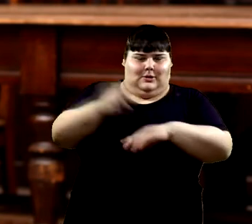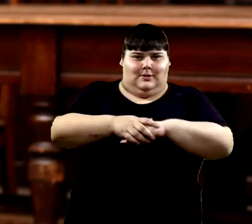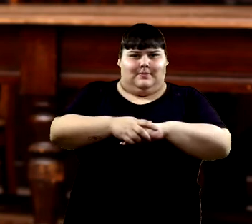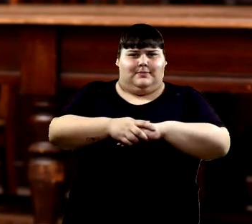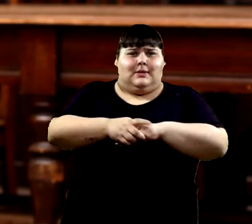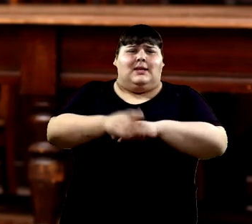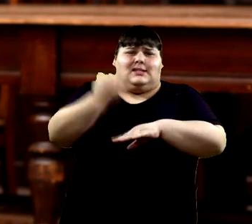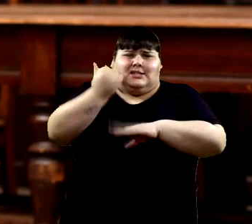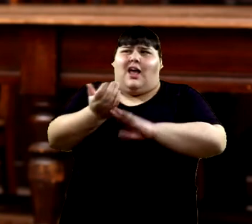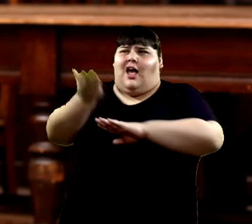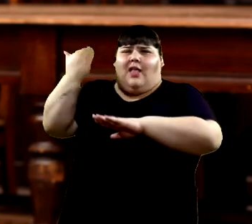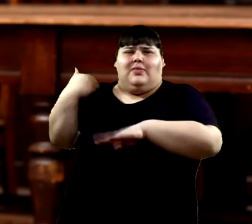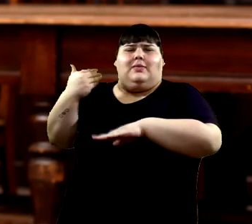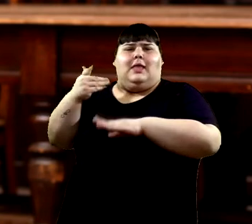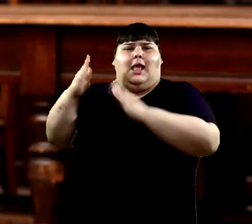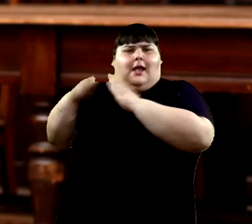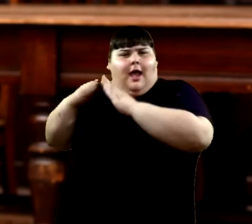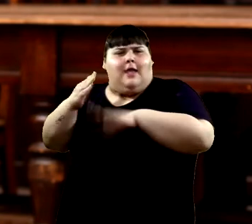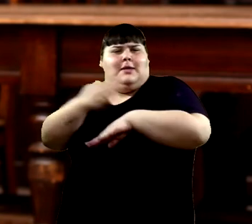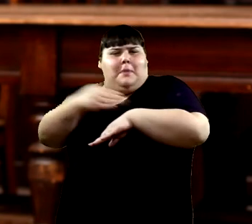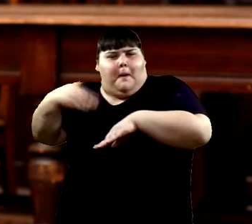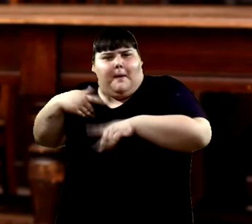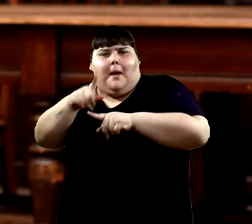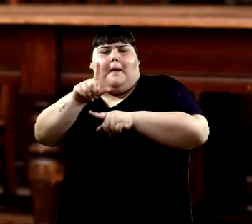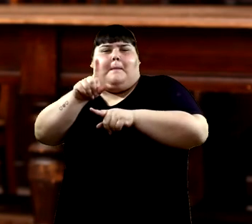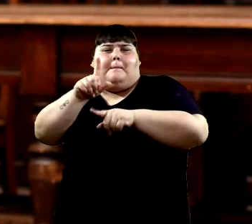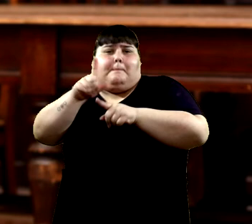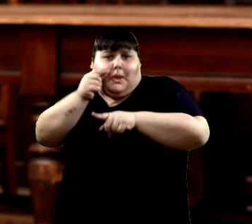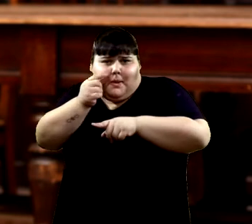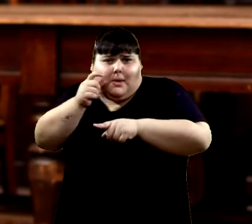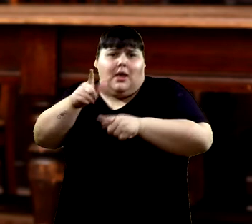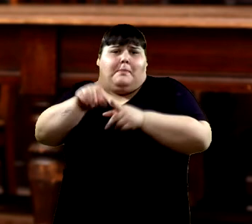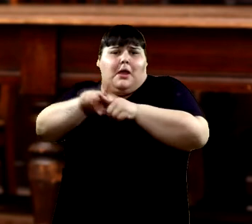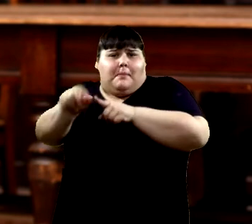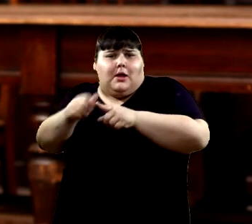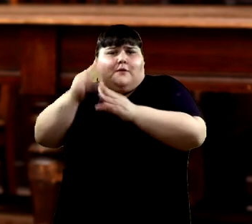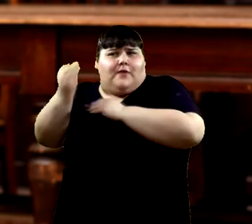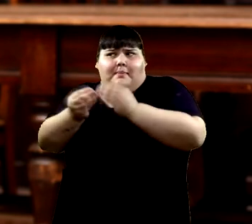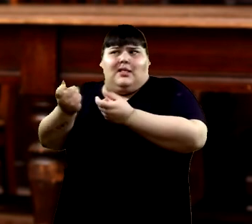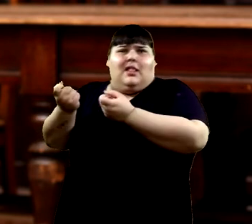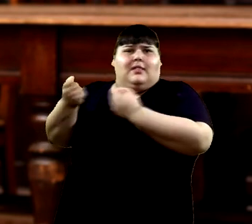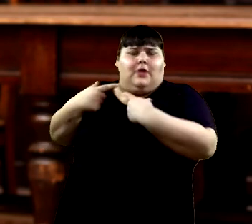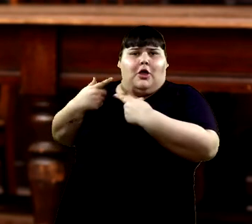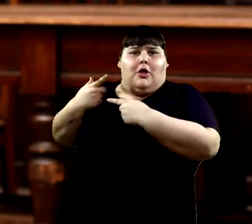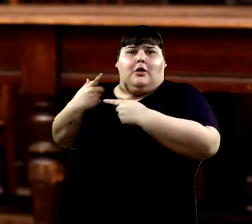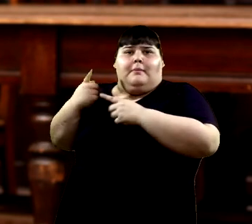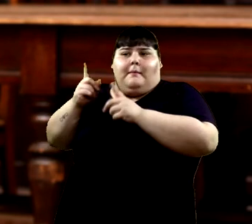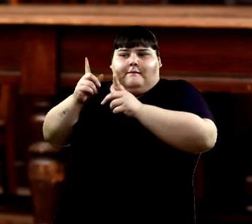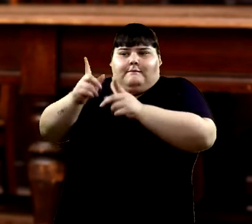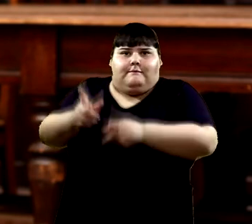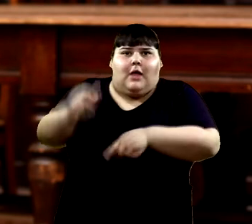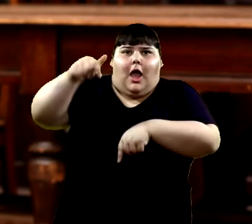ESI. Me lo trajo el hogar, me lo trajo mi madre, me lo trajo mi padre, mis hermanos, mi familia. Pero